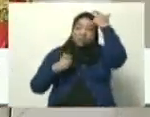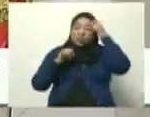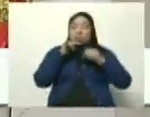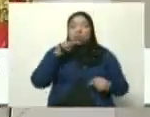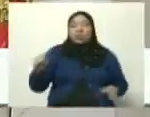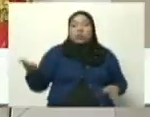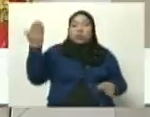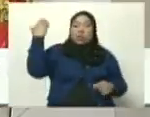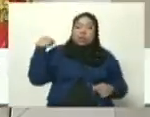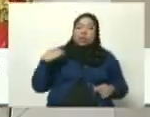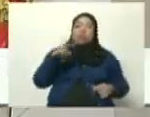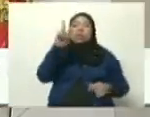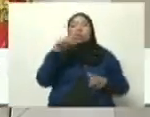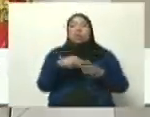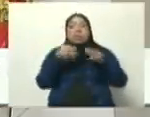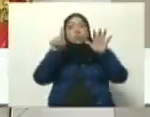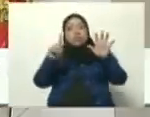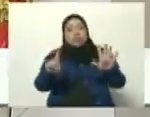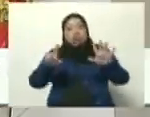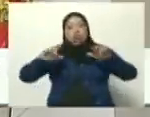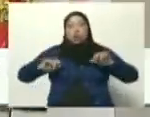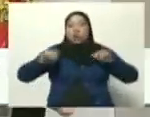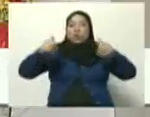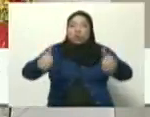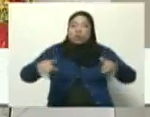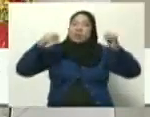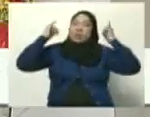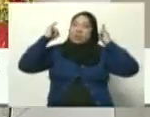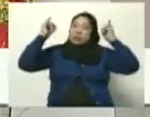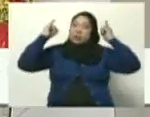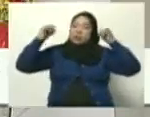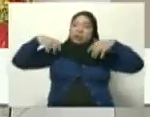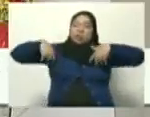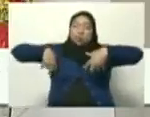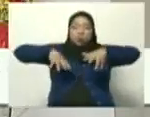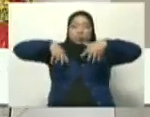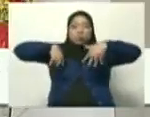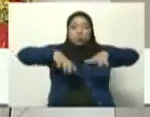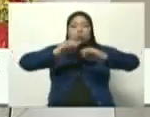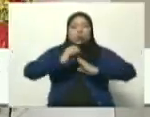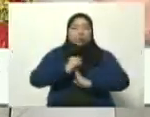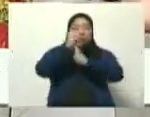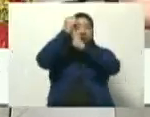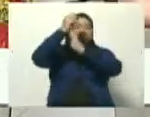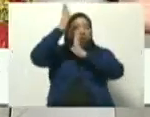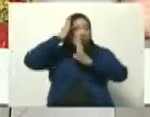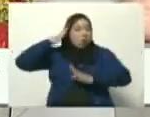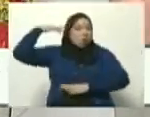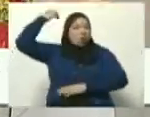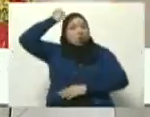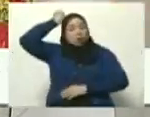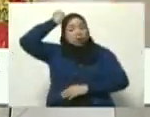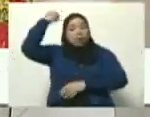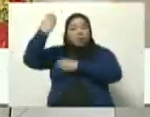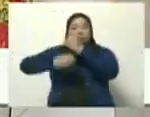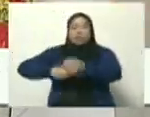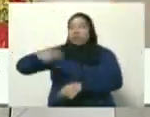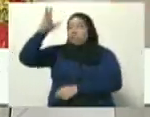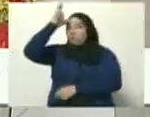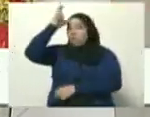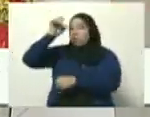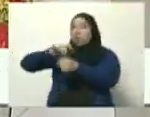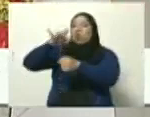ya desde el año 2006, cuando conmemoramos y celebramos la incursión armada que lideró Francisco de Miranda en la Vela de Coro. El